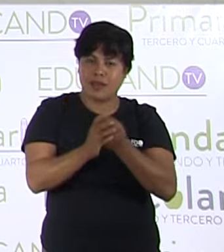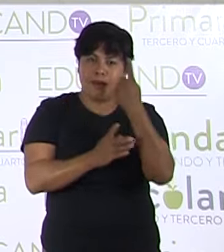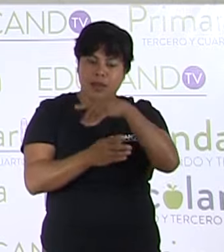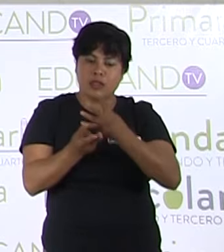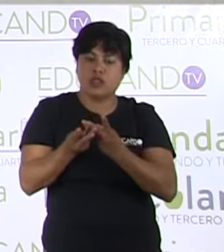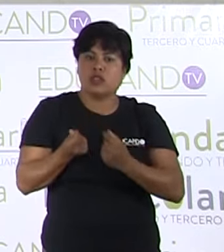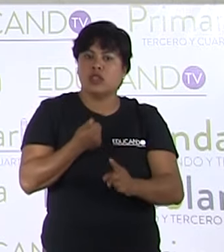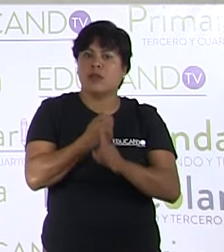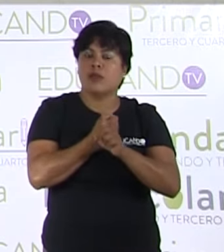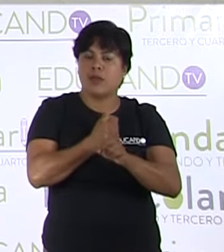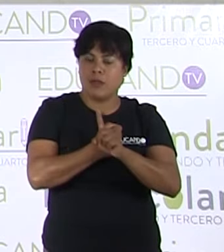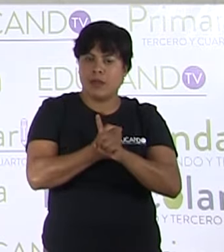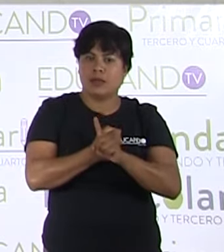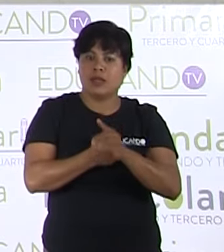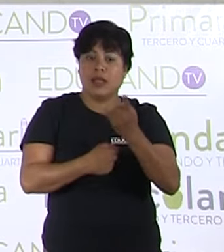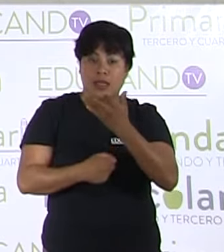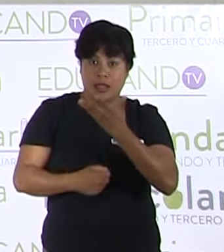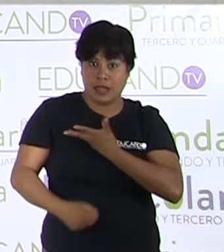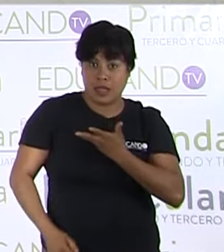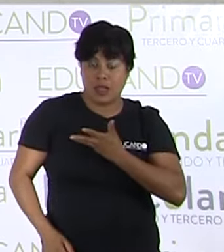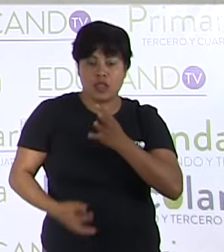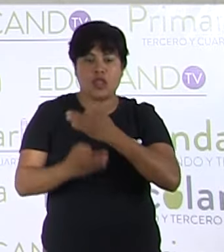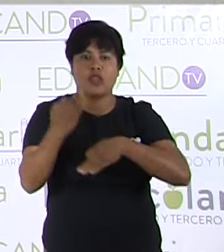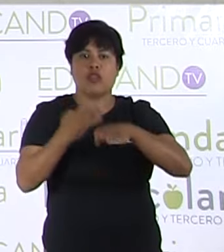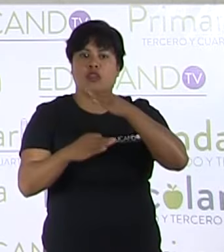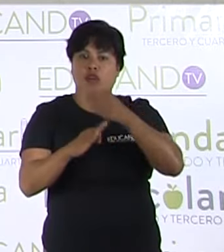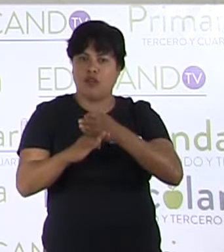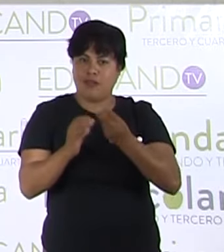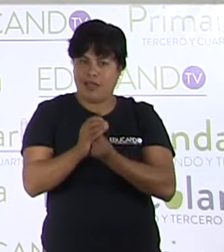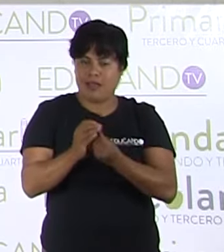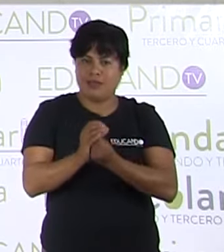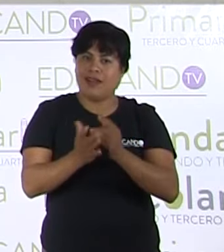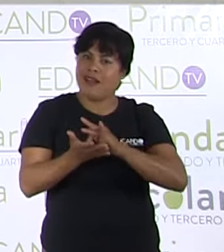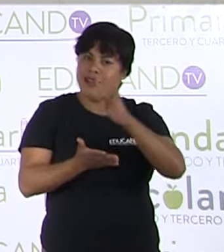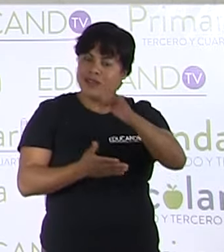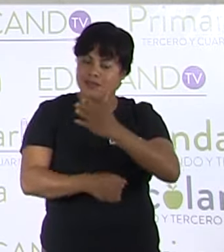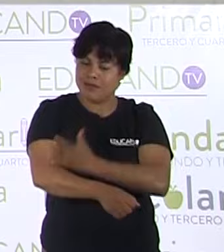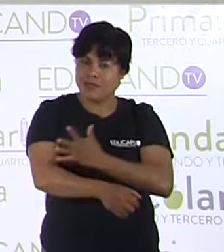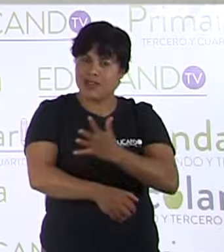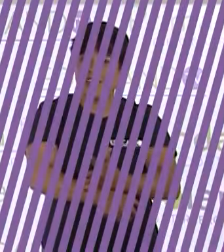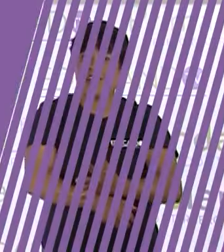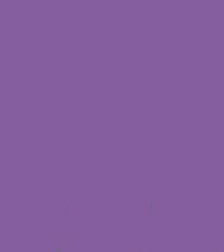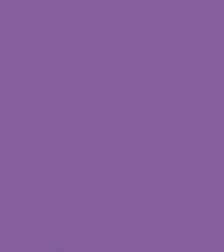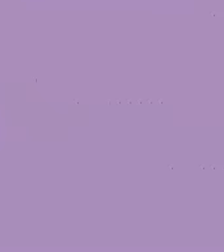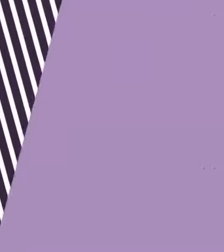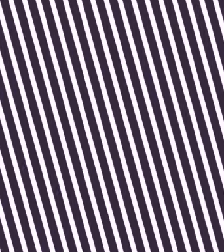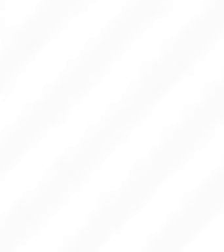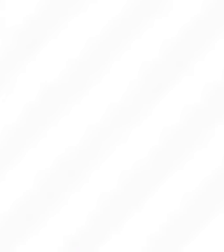solución de problemas que impliquen todo lo que vimos hoy en clase Gracias por acompañarnos